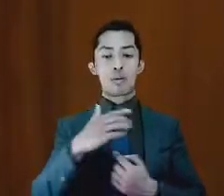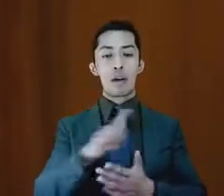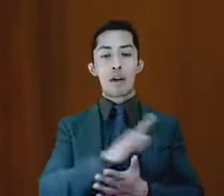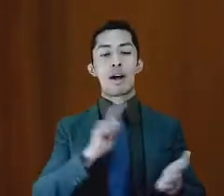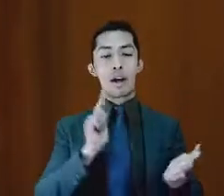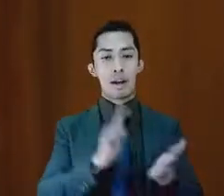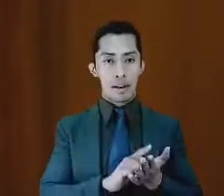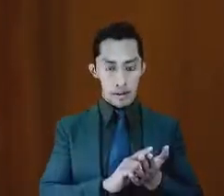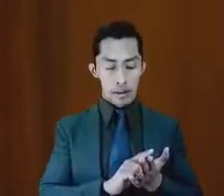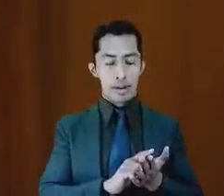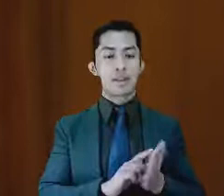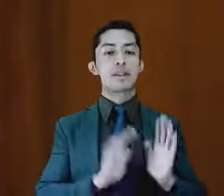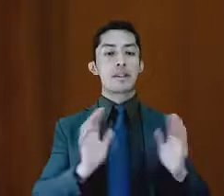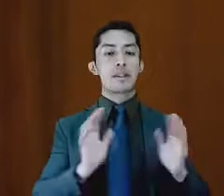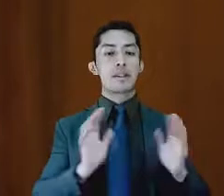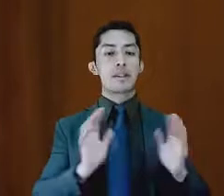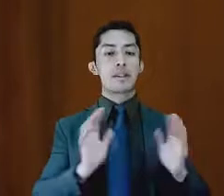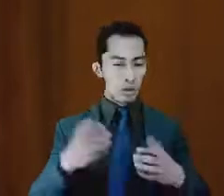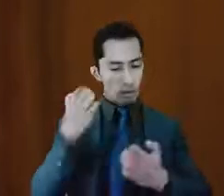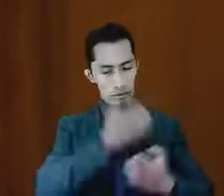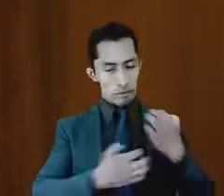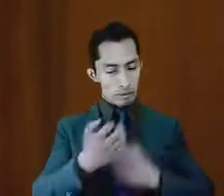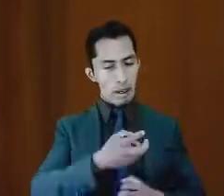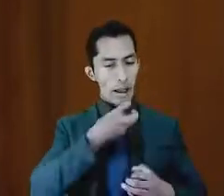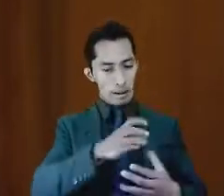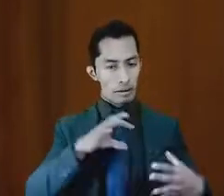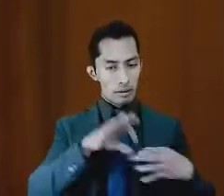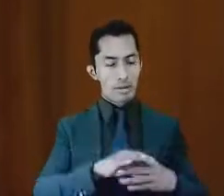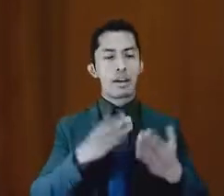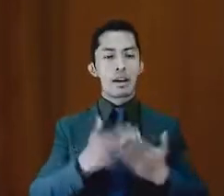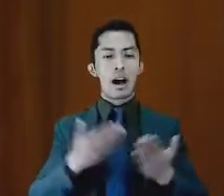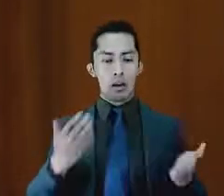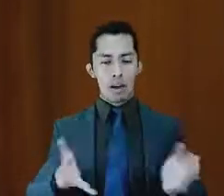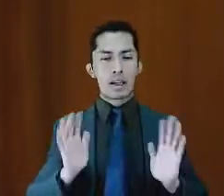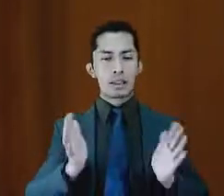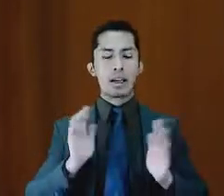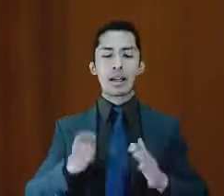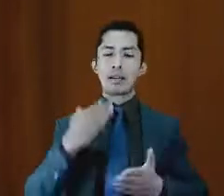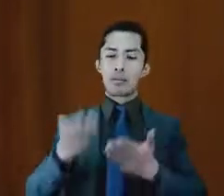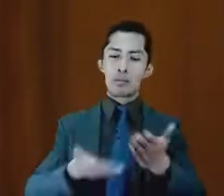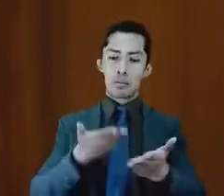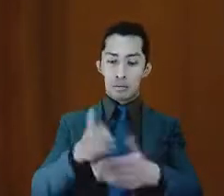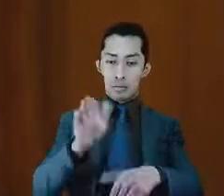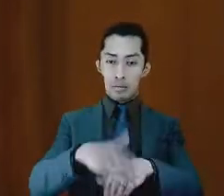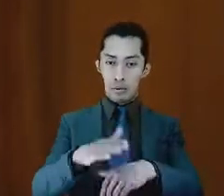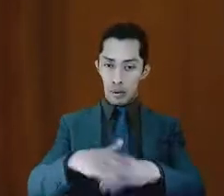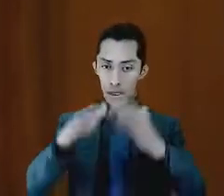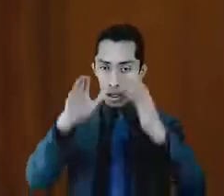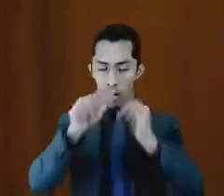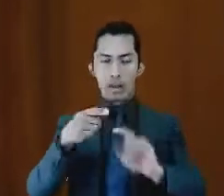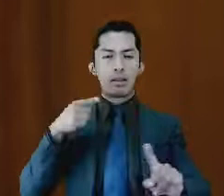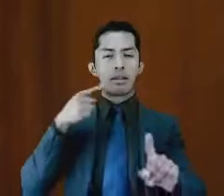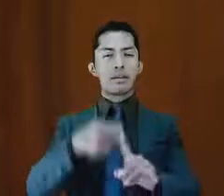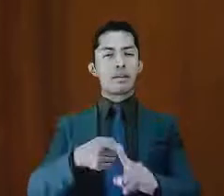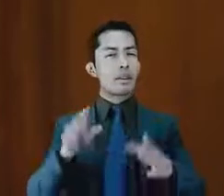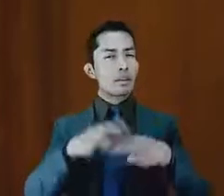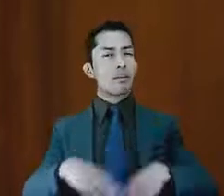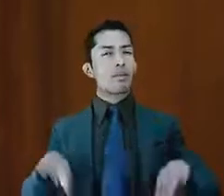legislativas, en términos del estudio, llevamos a cabo y advertimos que el punto de acuerdo tiene como propósito